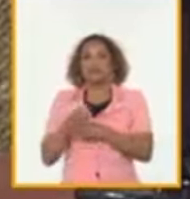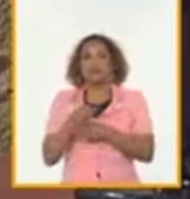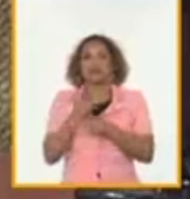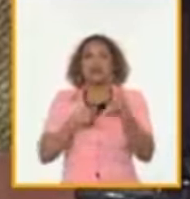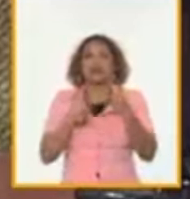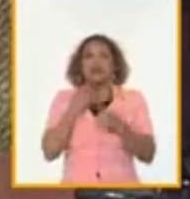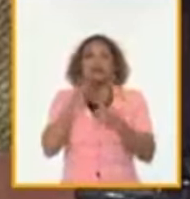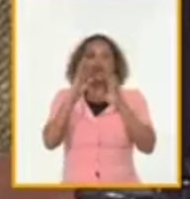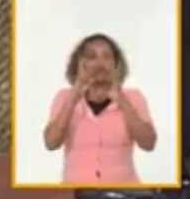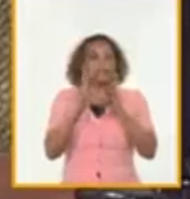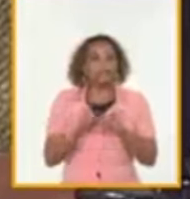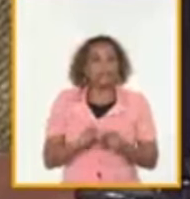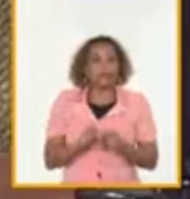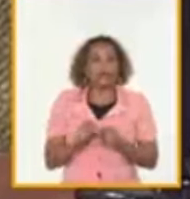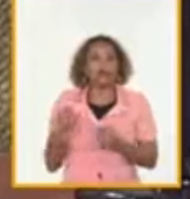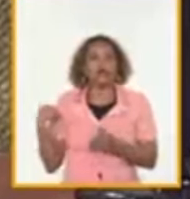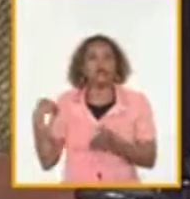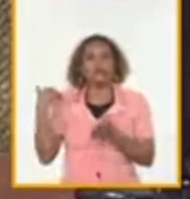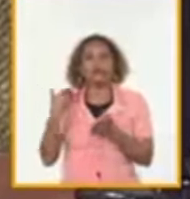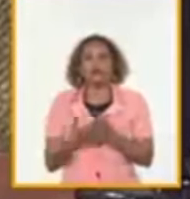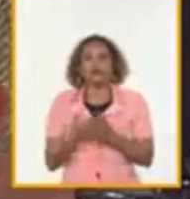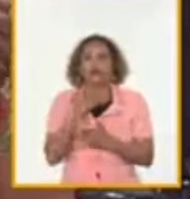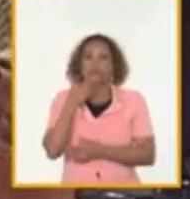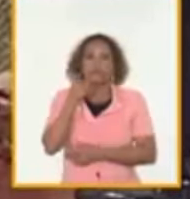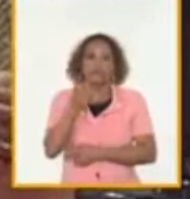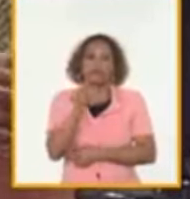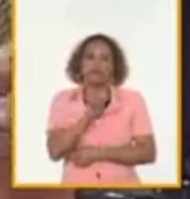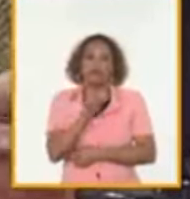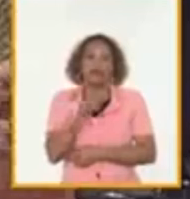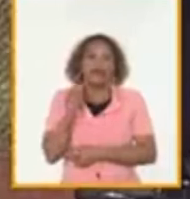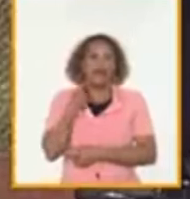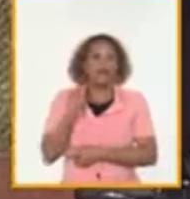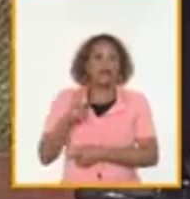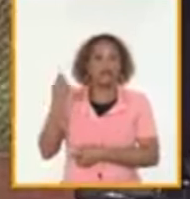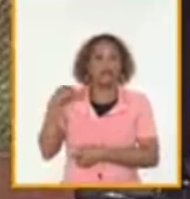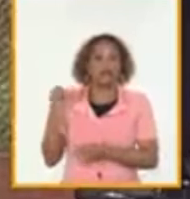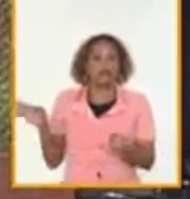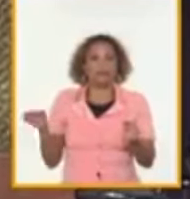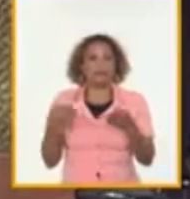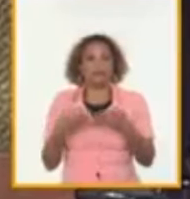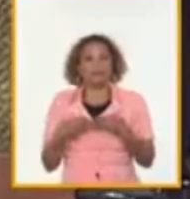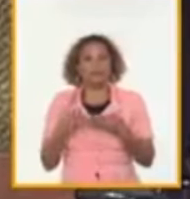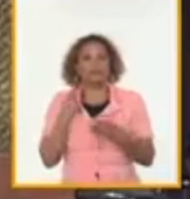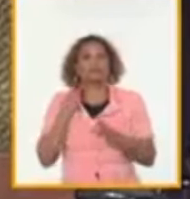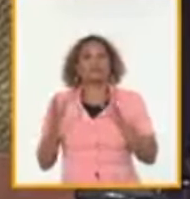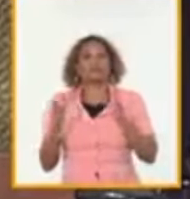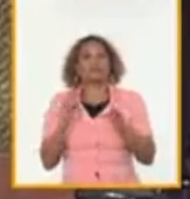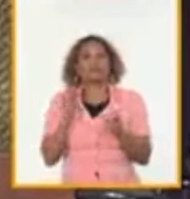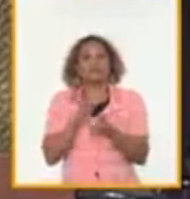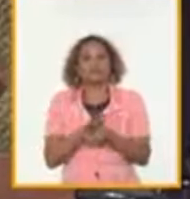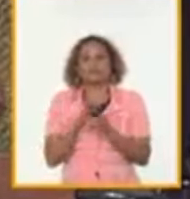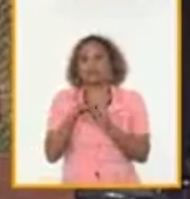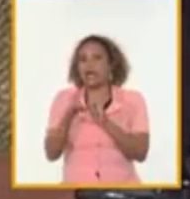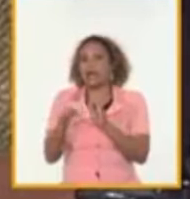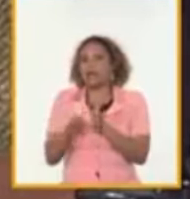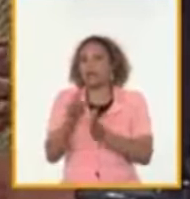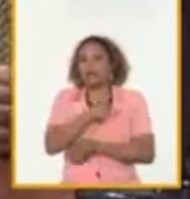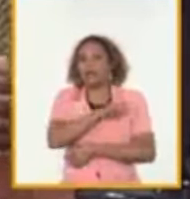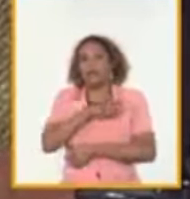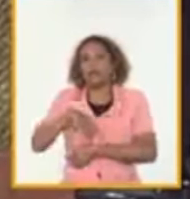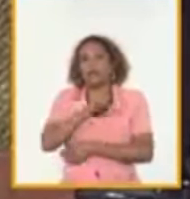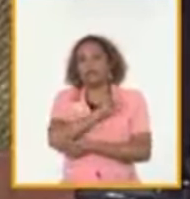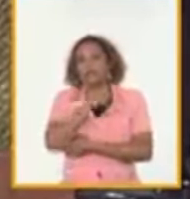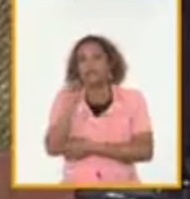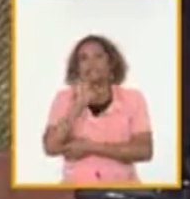cuando los resultados que tenemos no son los que necesitamos el año pasado al finalizar el el año a partir de este propio arroz popular se lograron dar